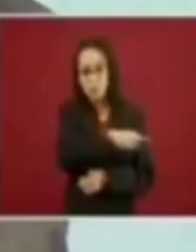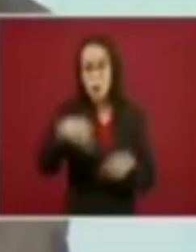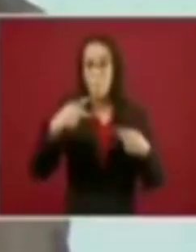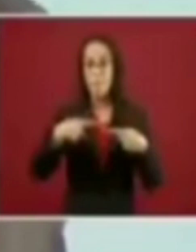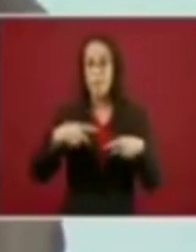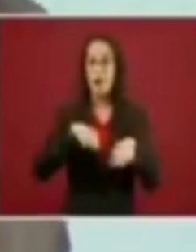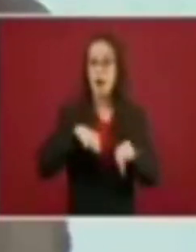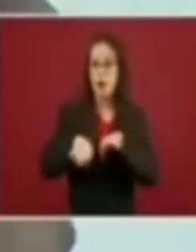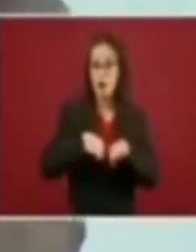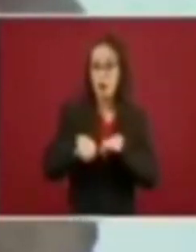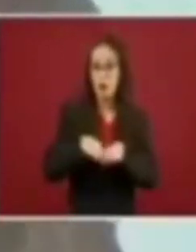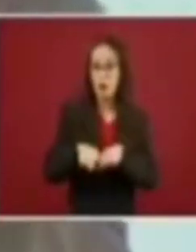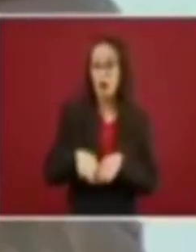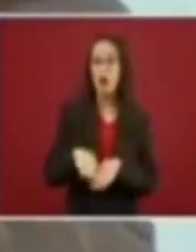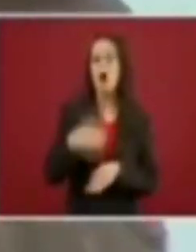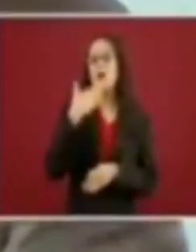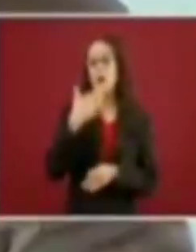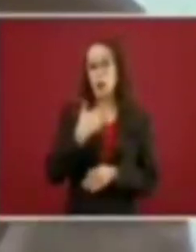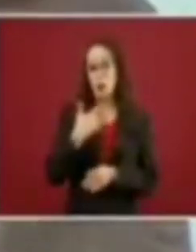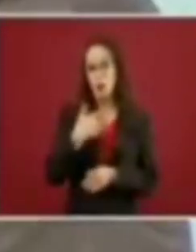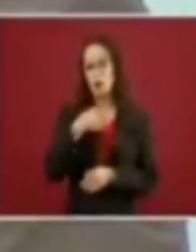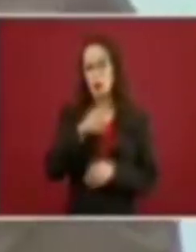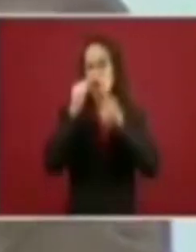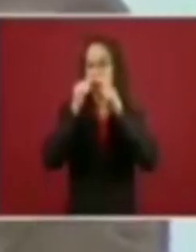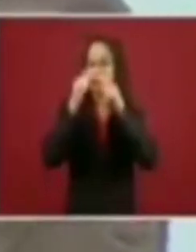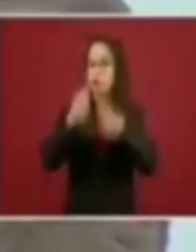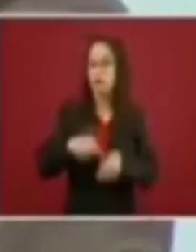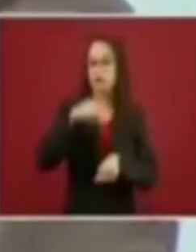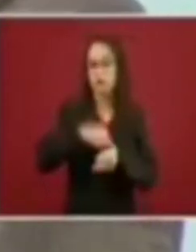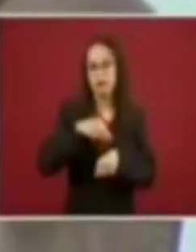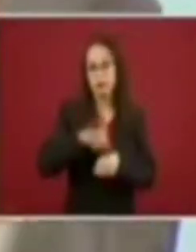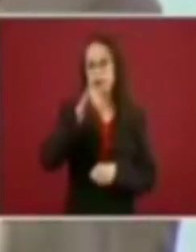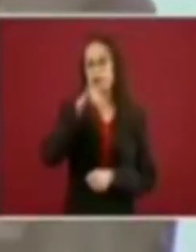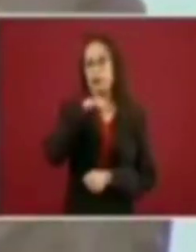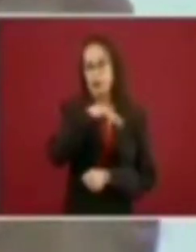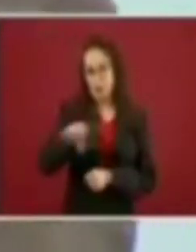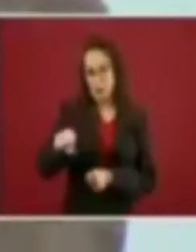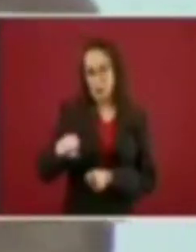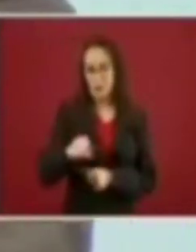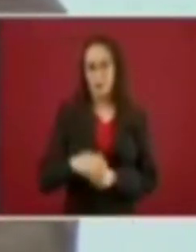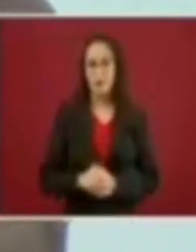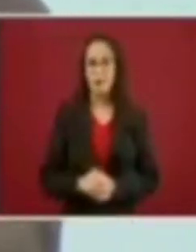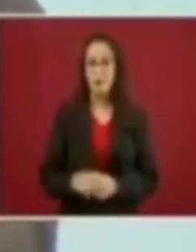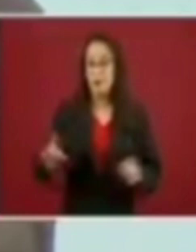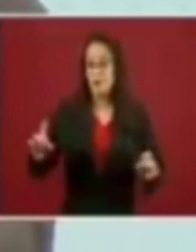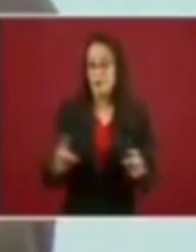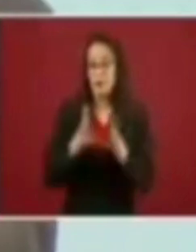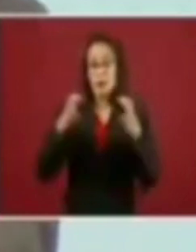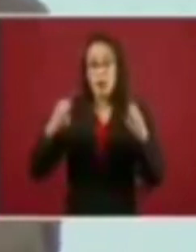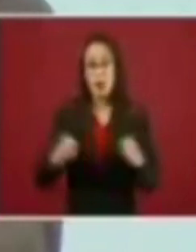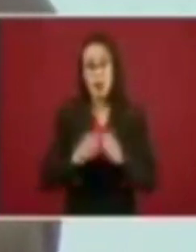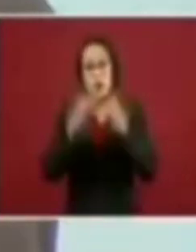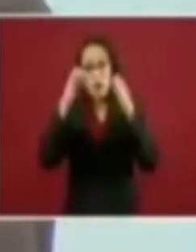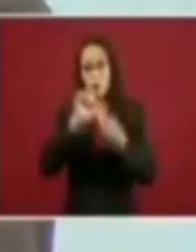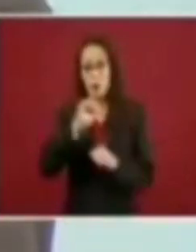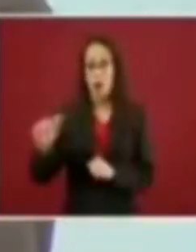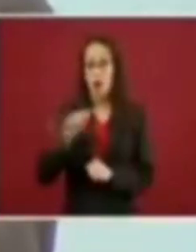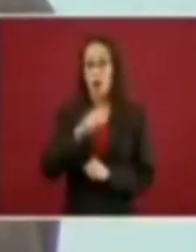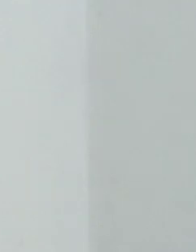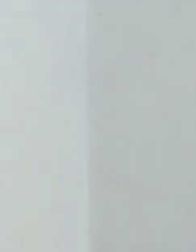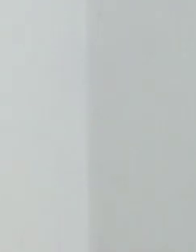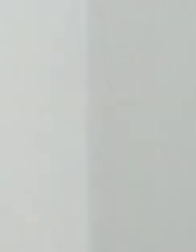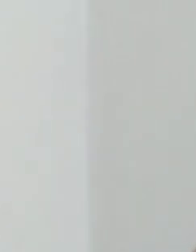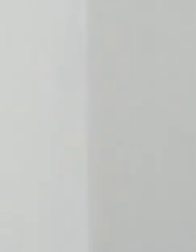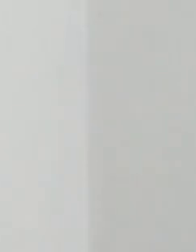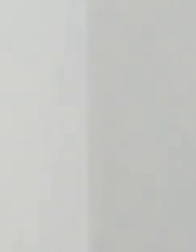tengan acceso a servicios médicos. En el contexto de una epidemia y de una pandemia es muy relevante